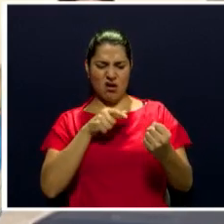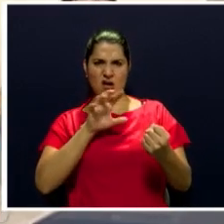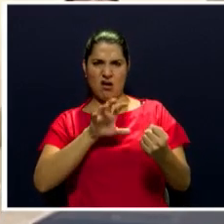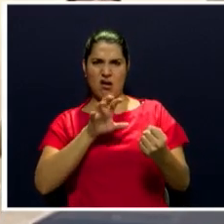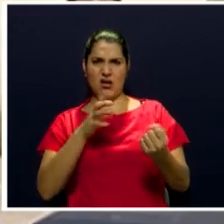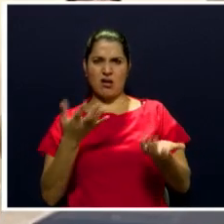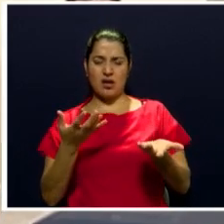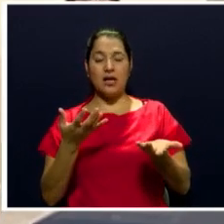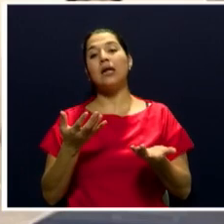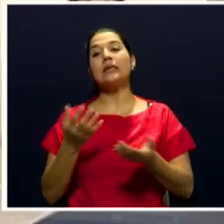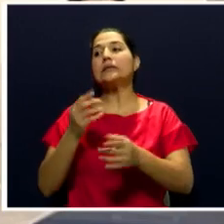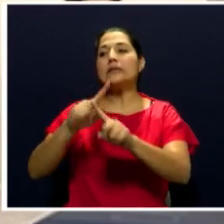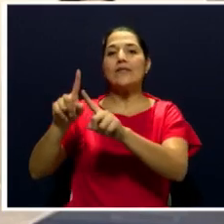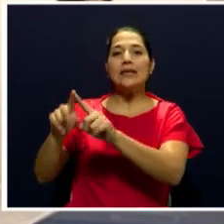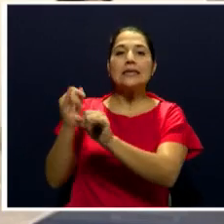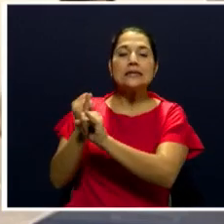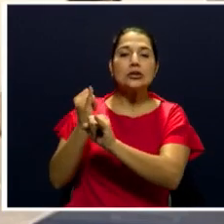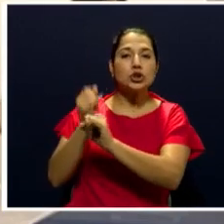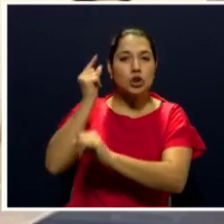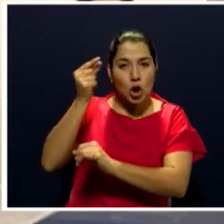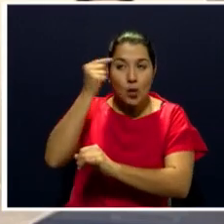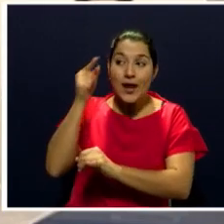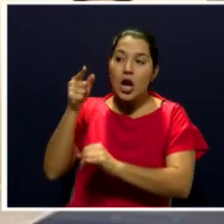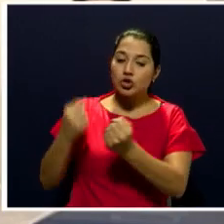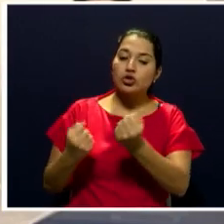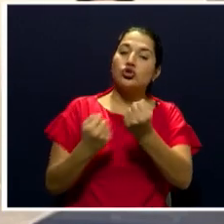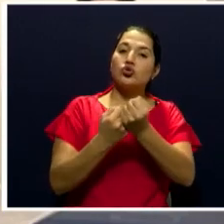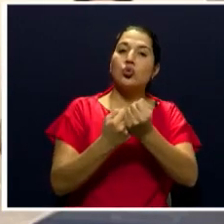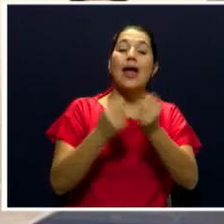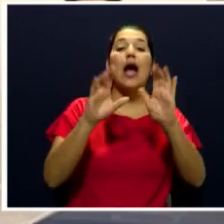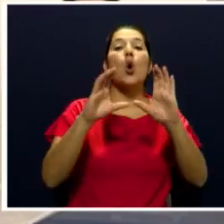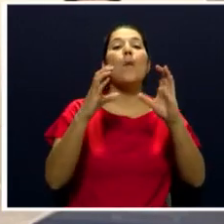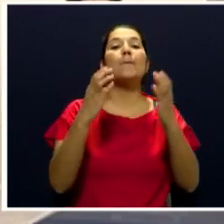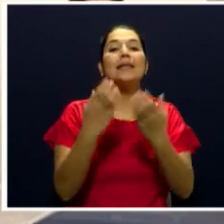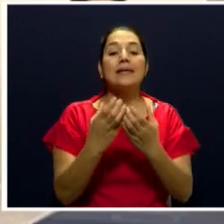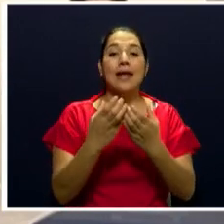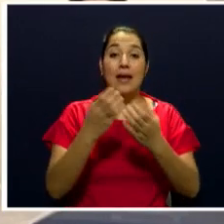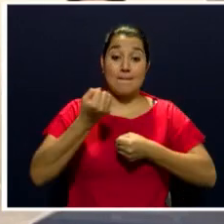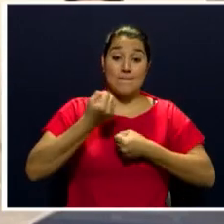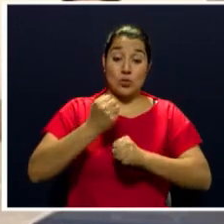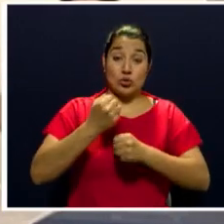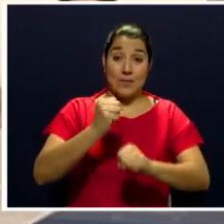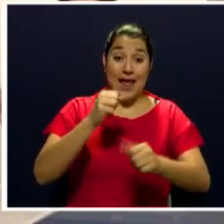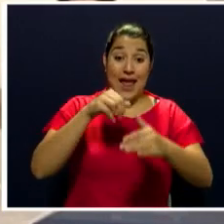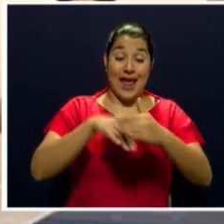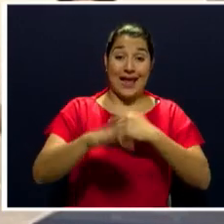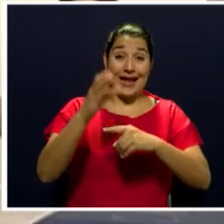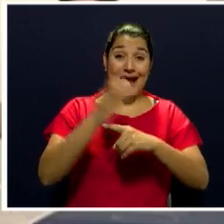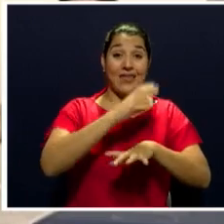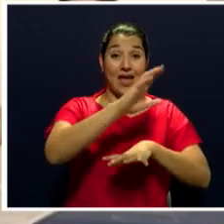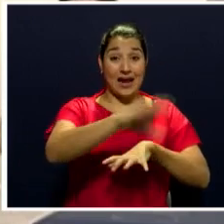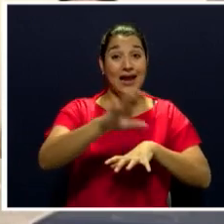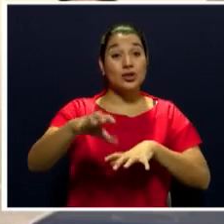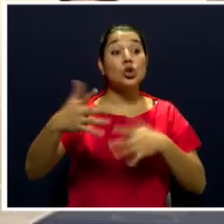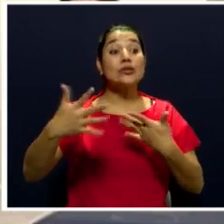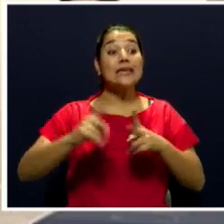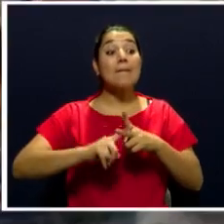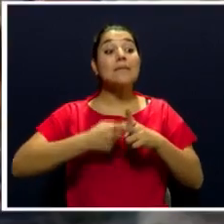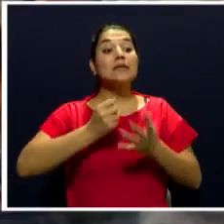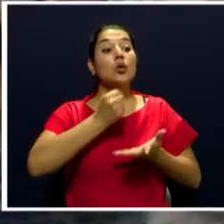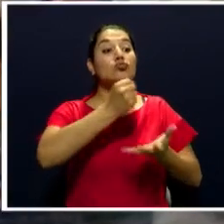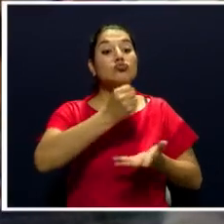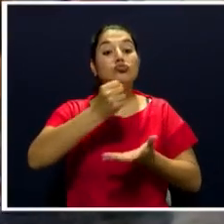participan activamente con los comités municipales de emergencia en cada uno de los cantones que ya están dando esta asistencia humanitaria a las